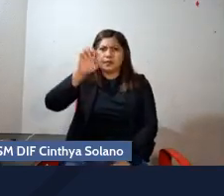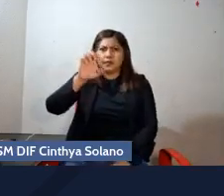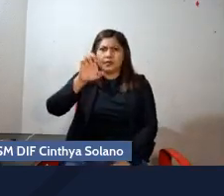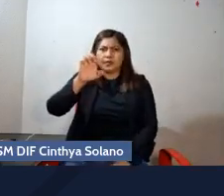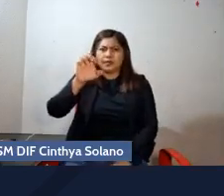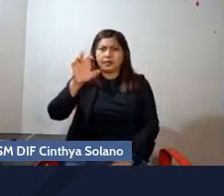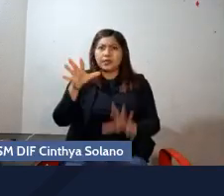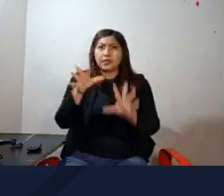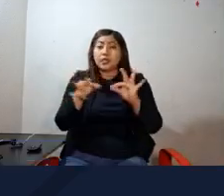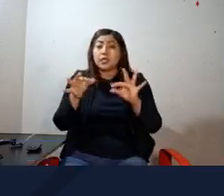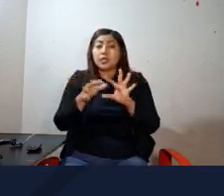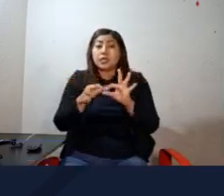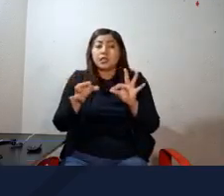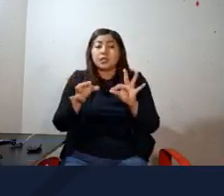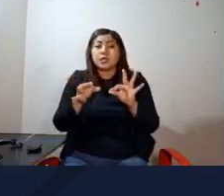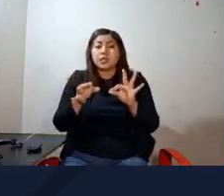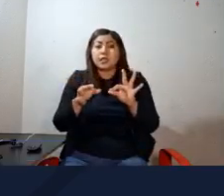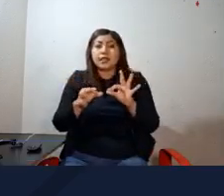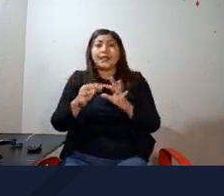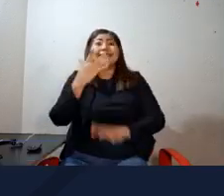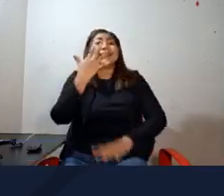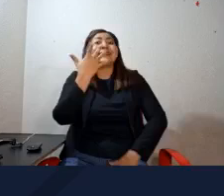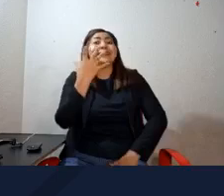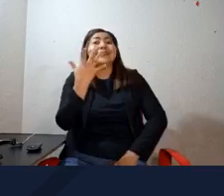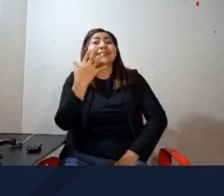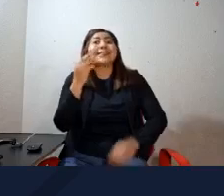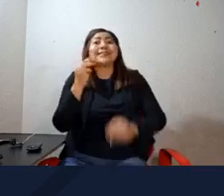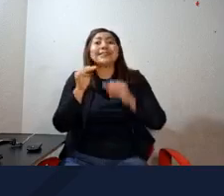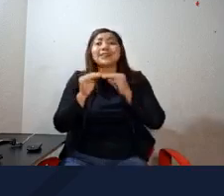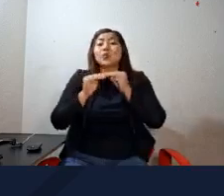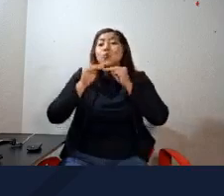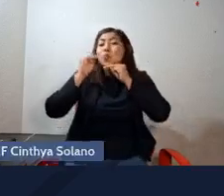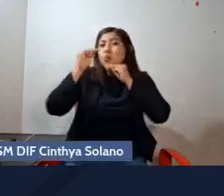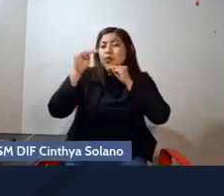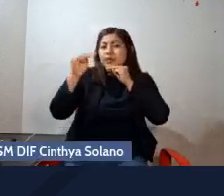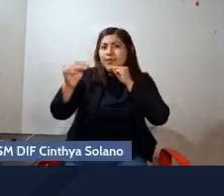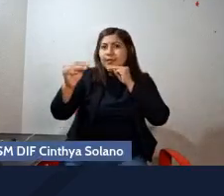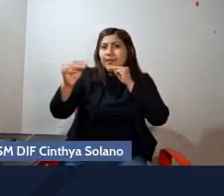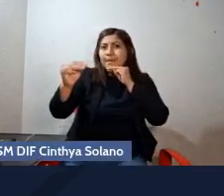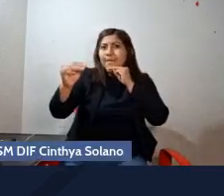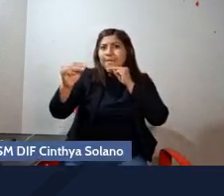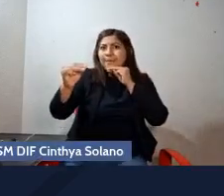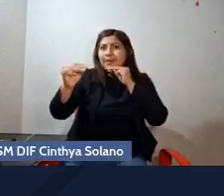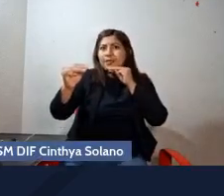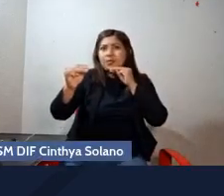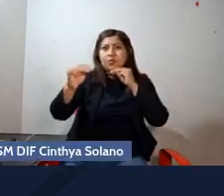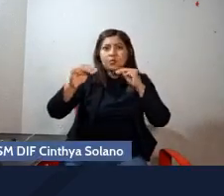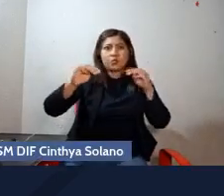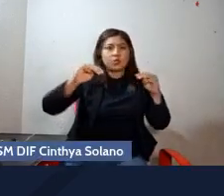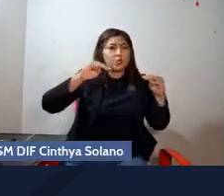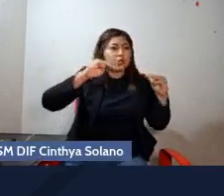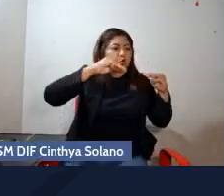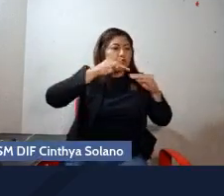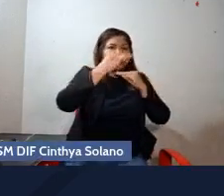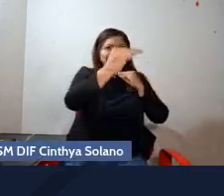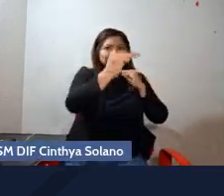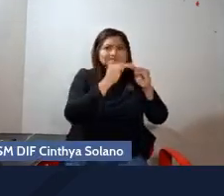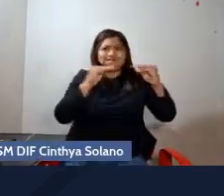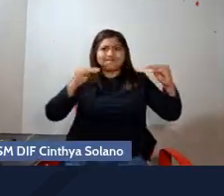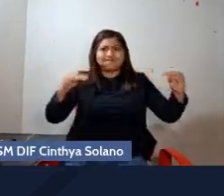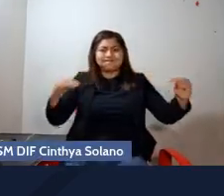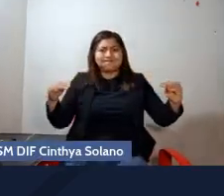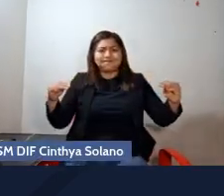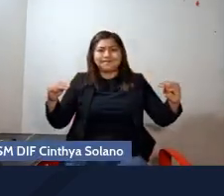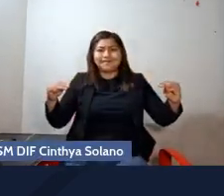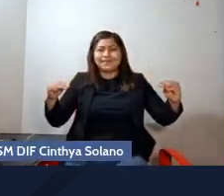a partir de 50 metros a la redonda no debe haber ya ninguna propaganda. Si hay propaganda 49 metros,